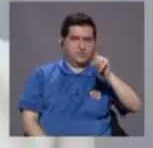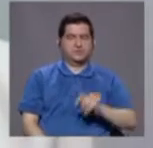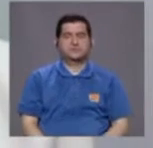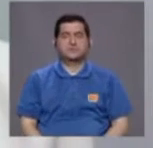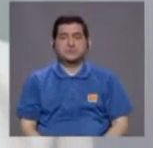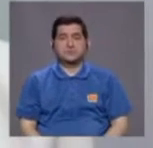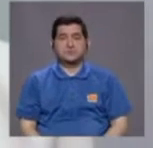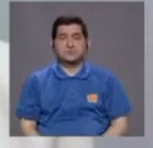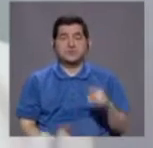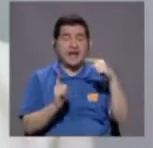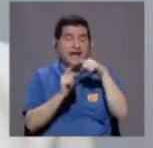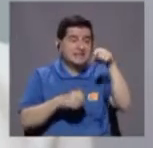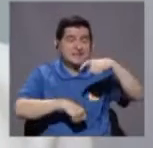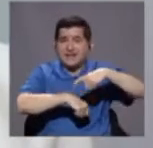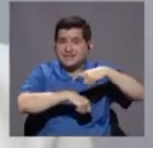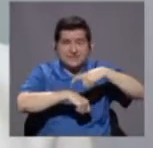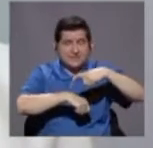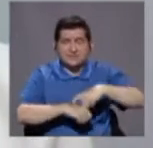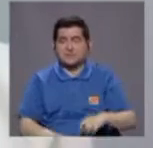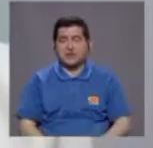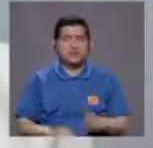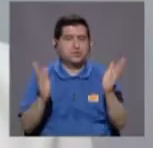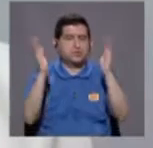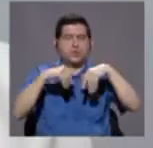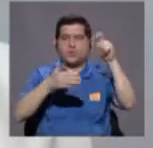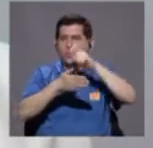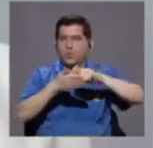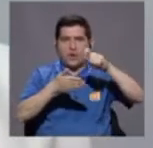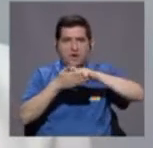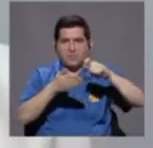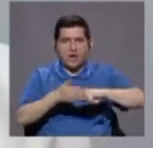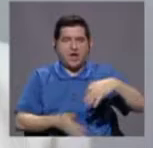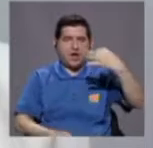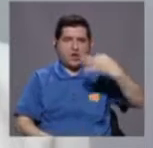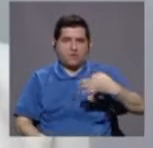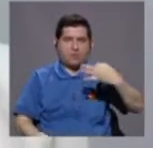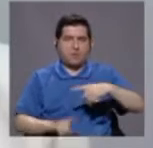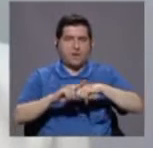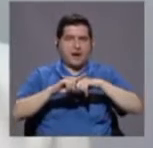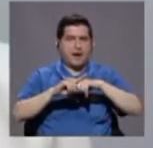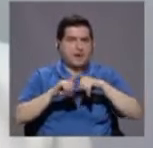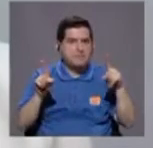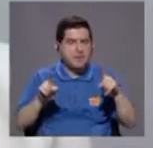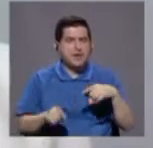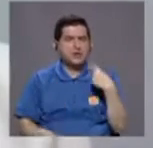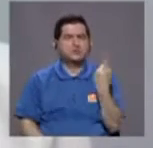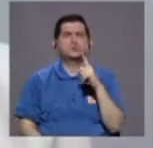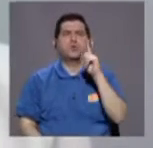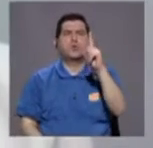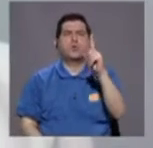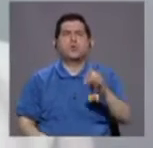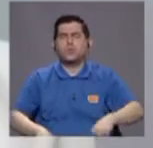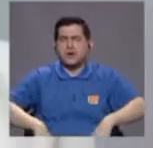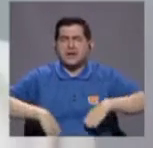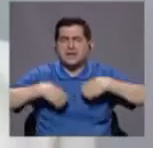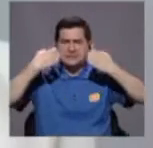no hubo escuela formal, o sí la hubo, solo hubo una en Cartago.